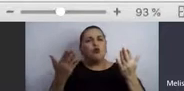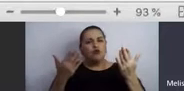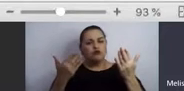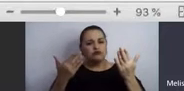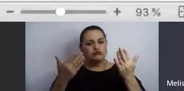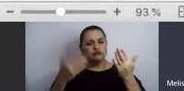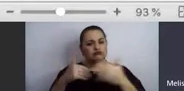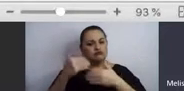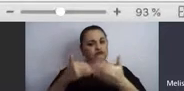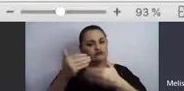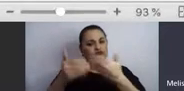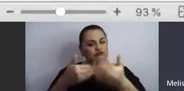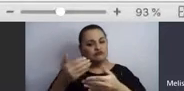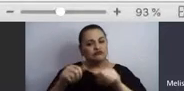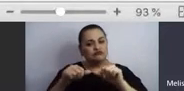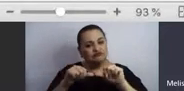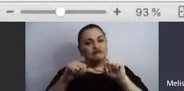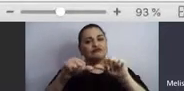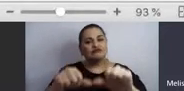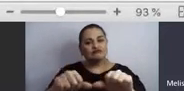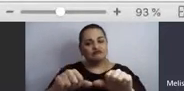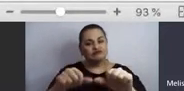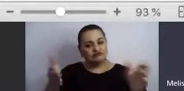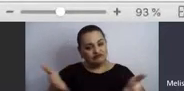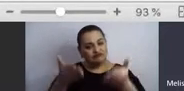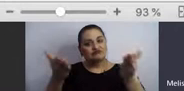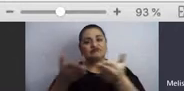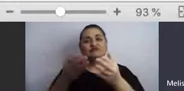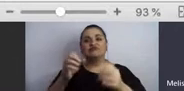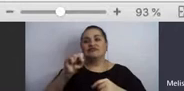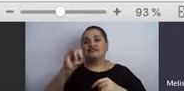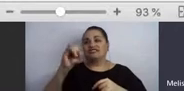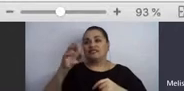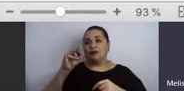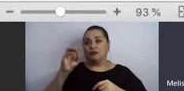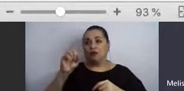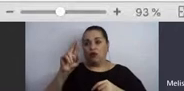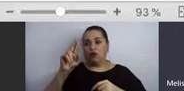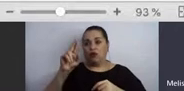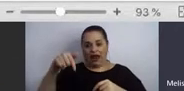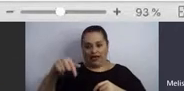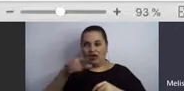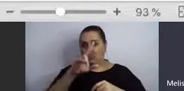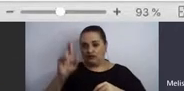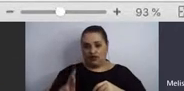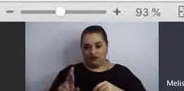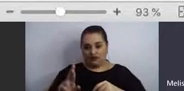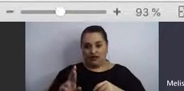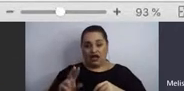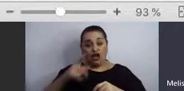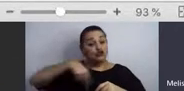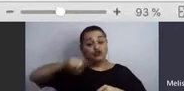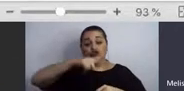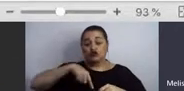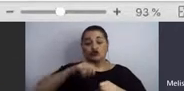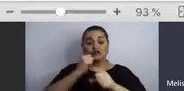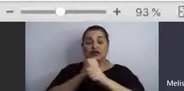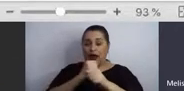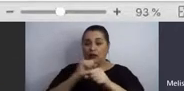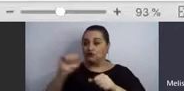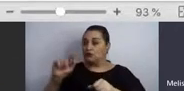echar a andar, por decirlo así, el CIMORE en Costa Rica? Bueno, nosotros trabajamos en una